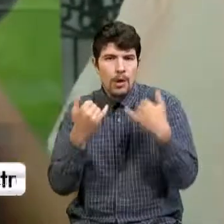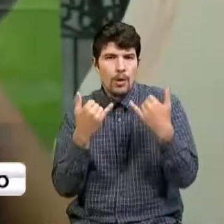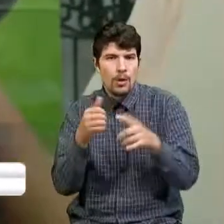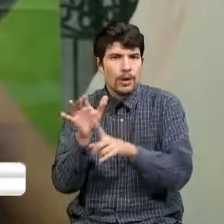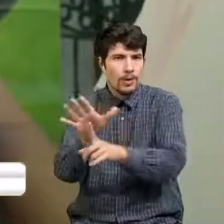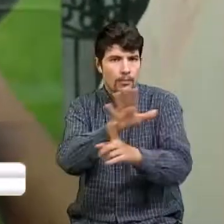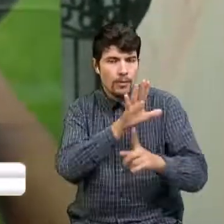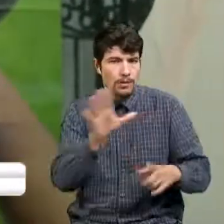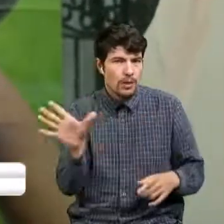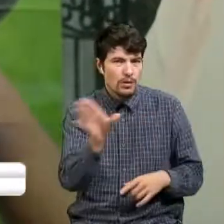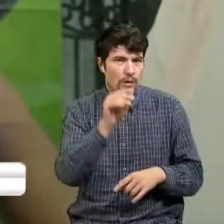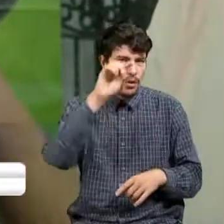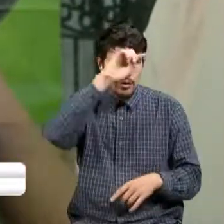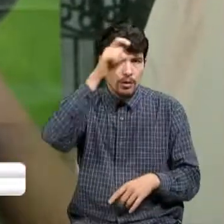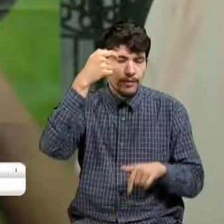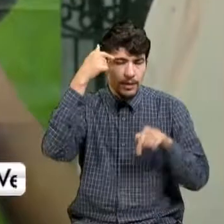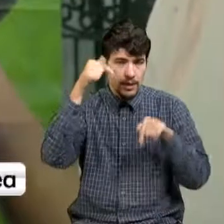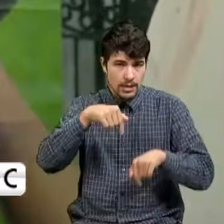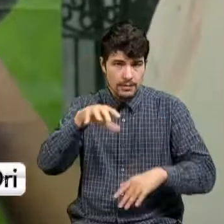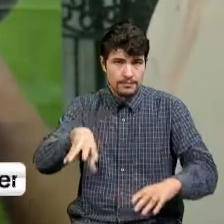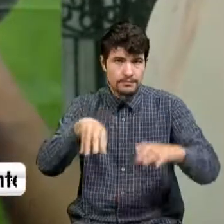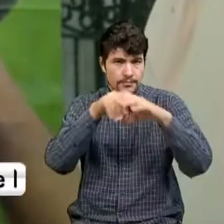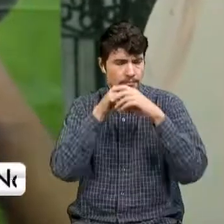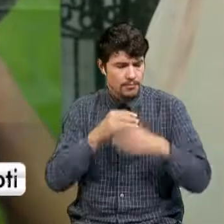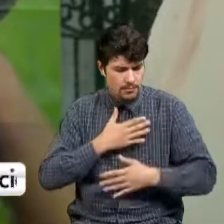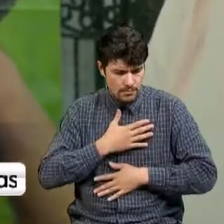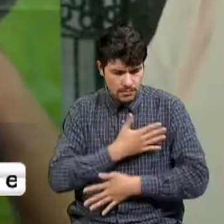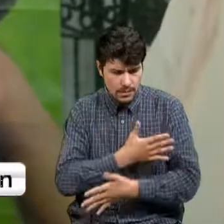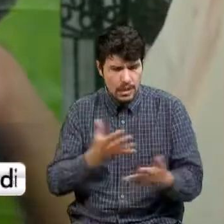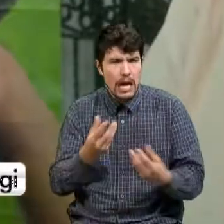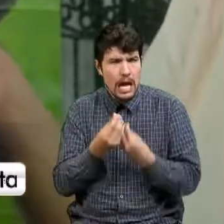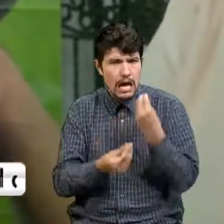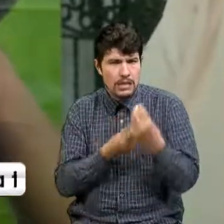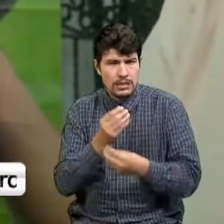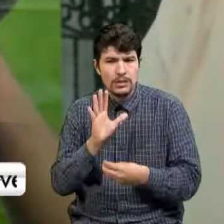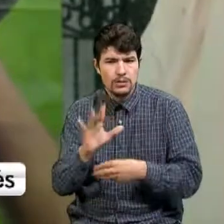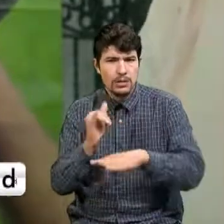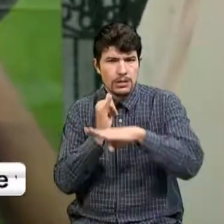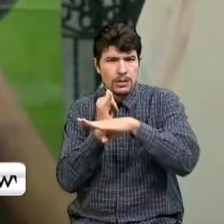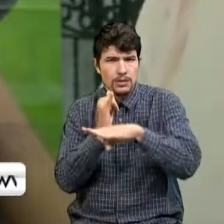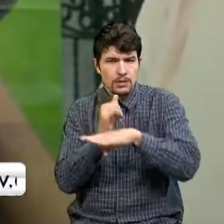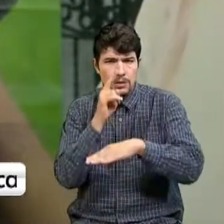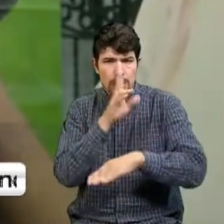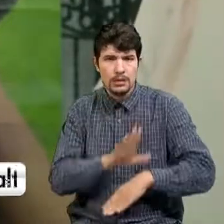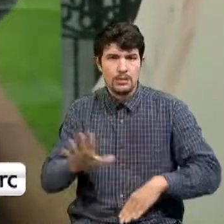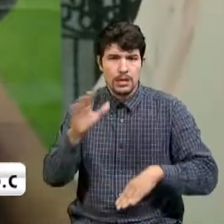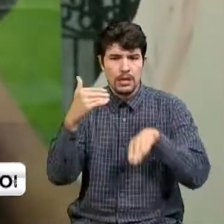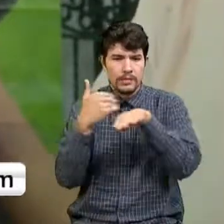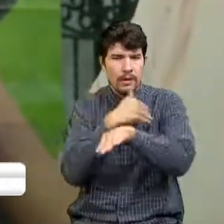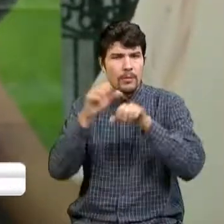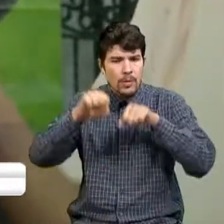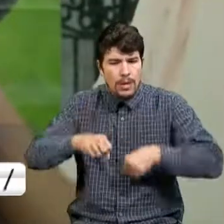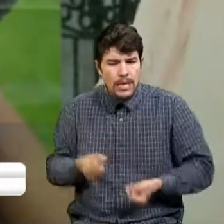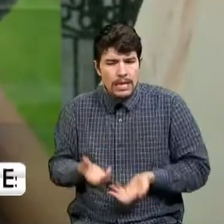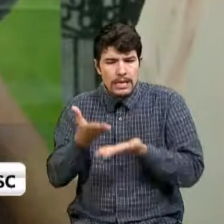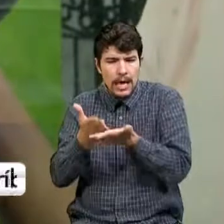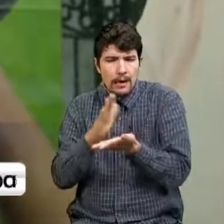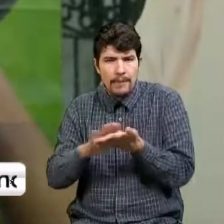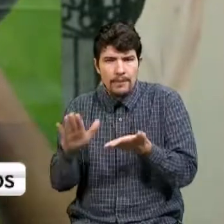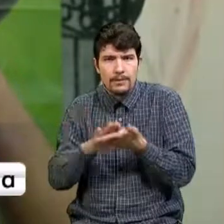tanto a la gobernación como al canal tro toda la disposición que tiene el instituto nacional de vías para poder conseguir los permisos que se requieren